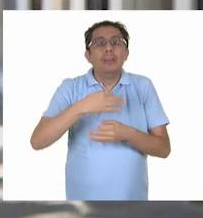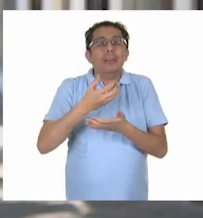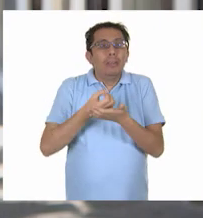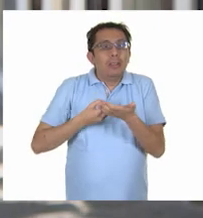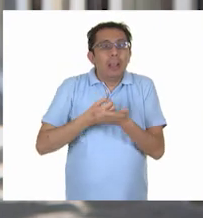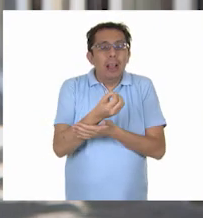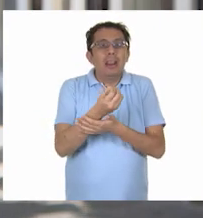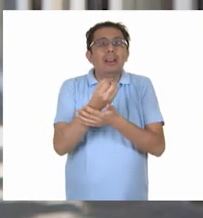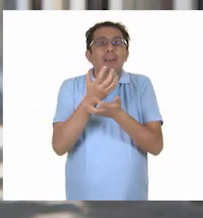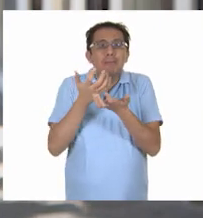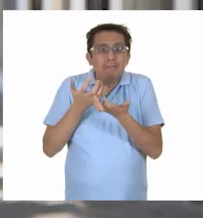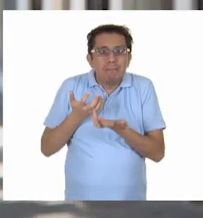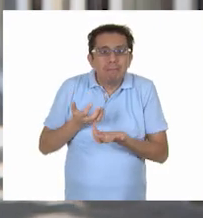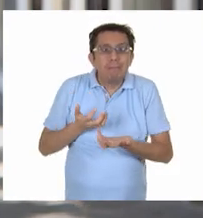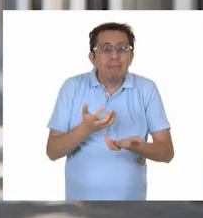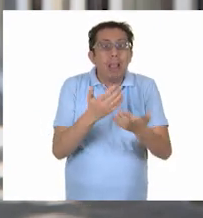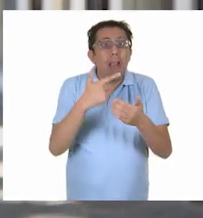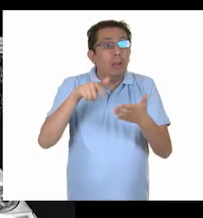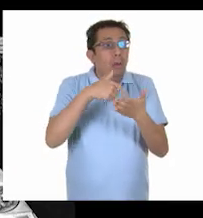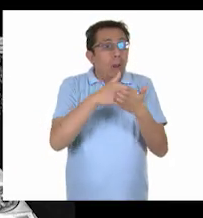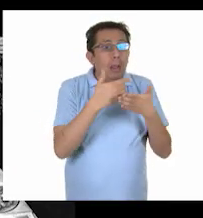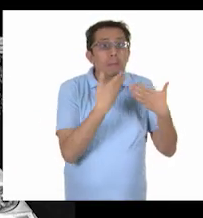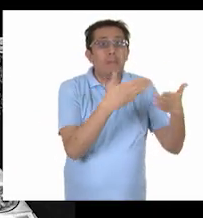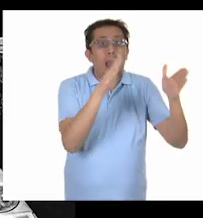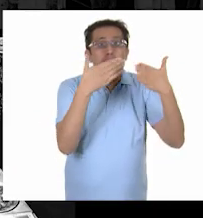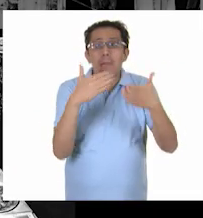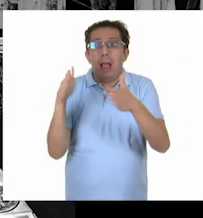peregrinación y nos abrían todos los lugares.